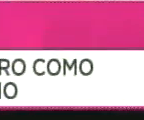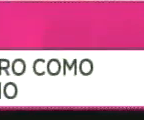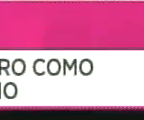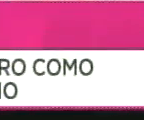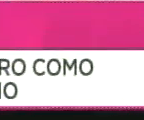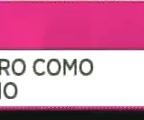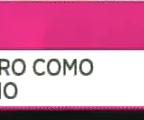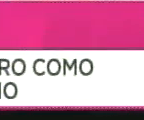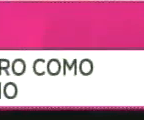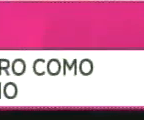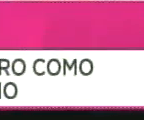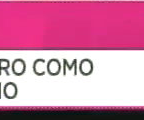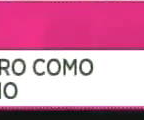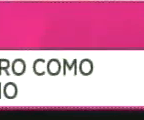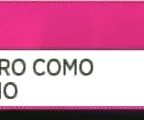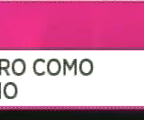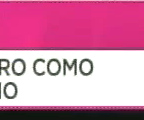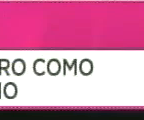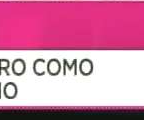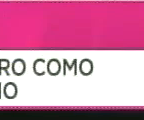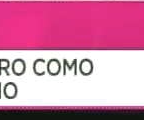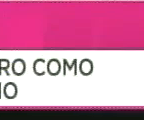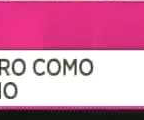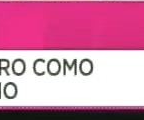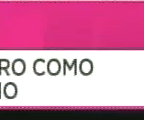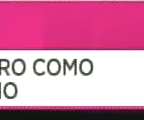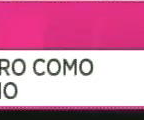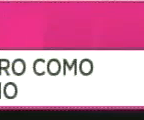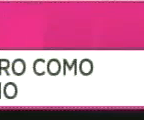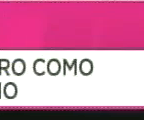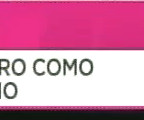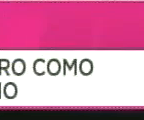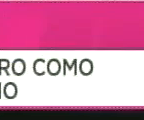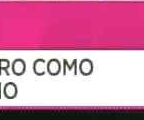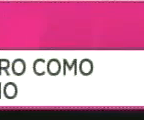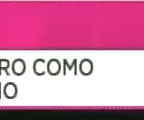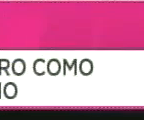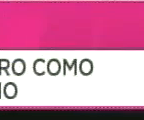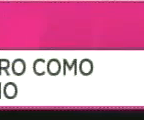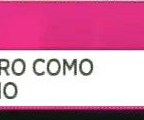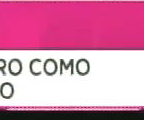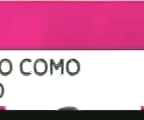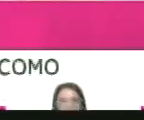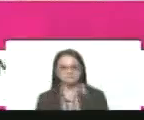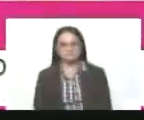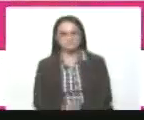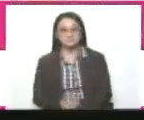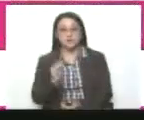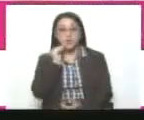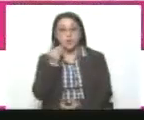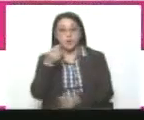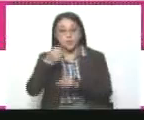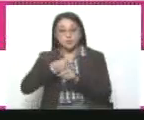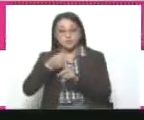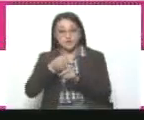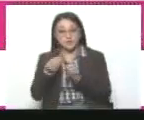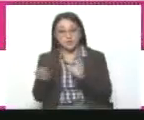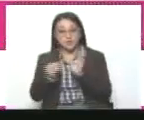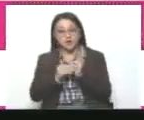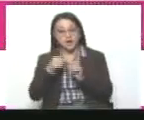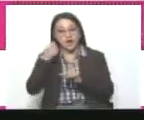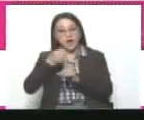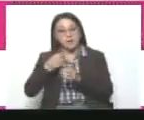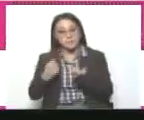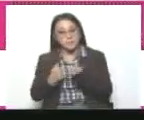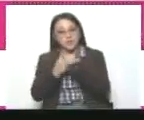gobernador, ni se pensaba que fuera algún día gobernador, era un joven luchador, me trajeron una ley de apoyo a la